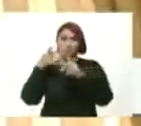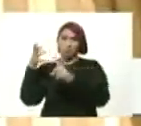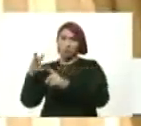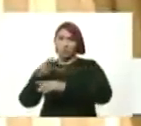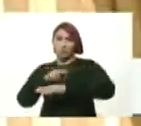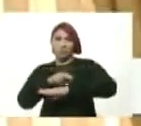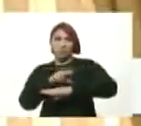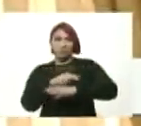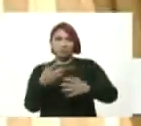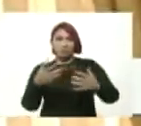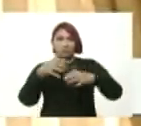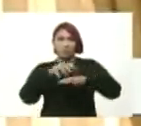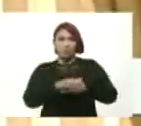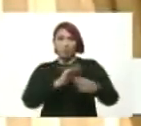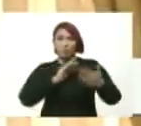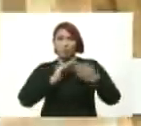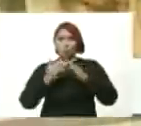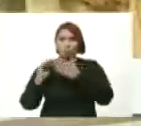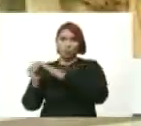comunitaria